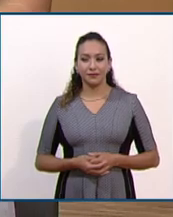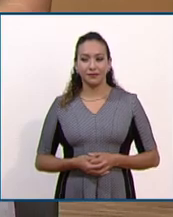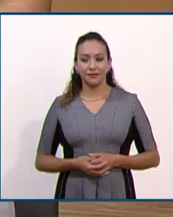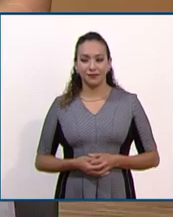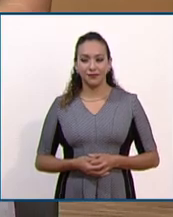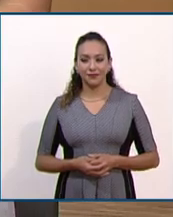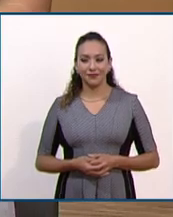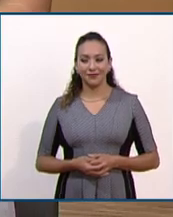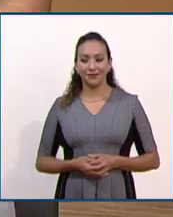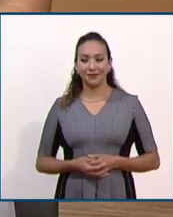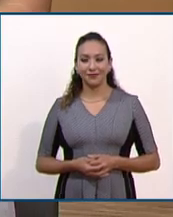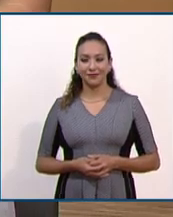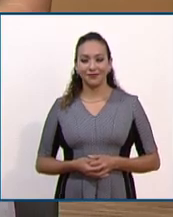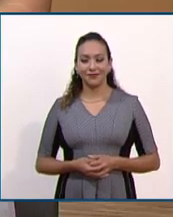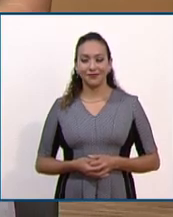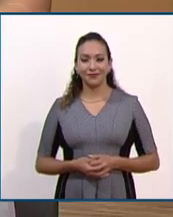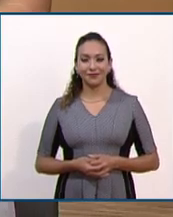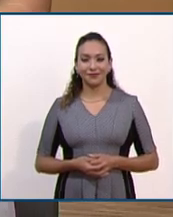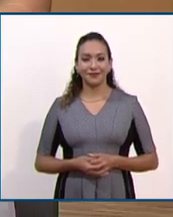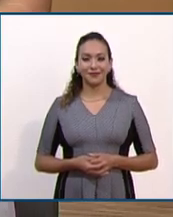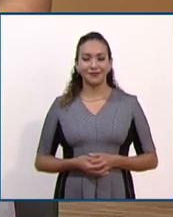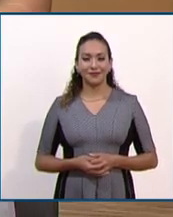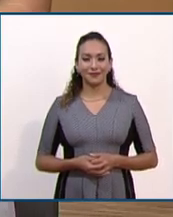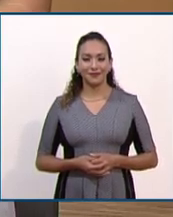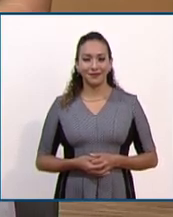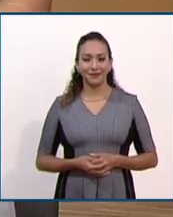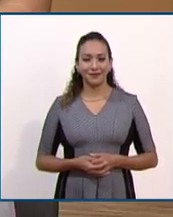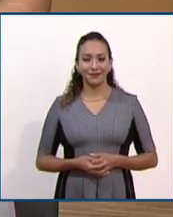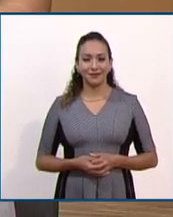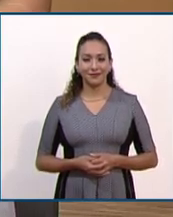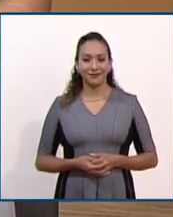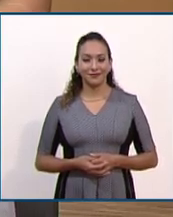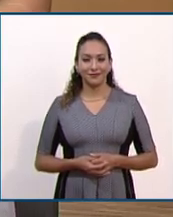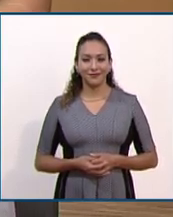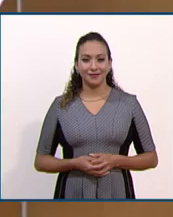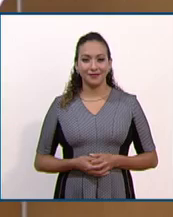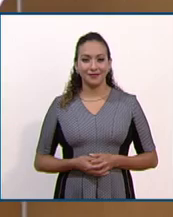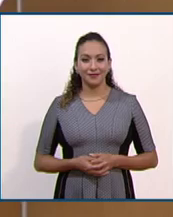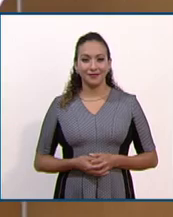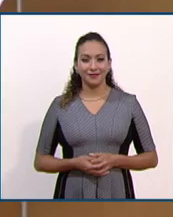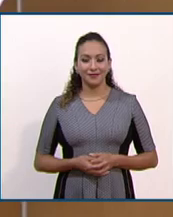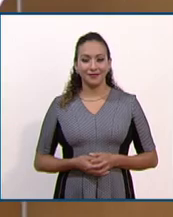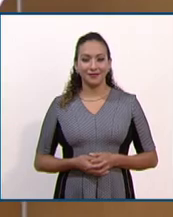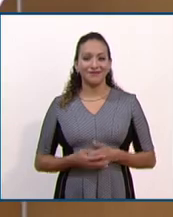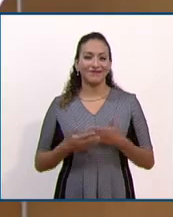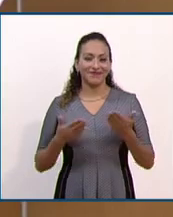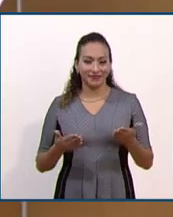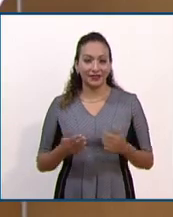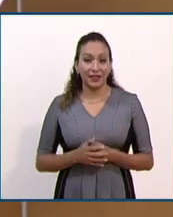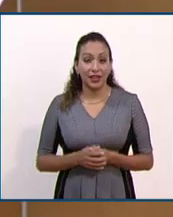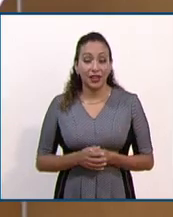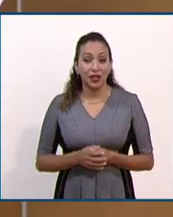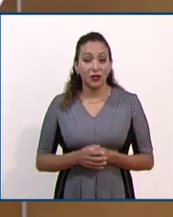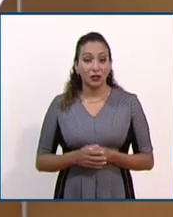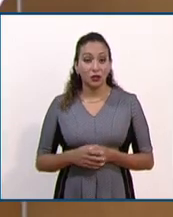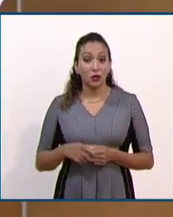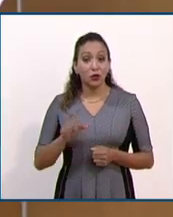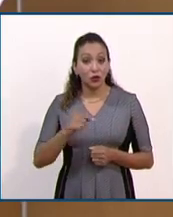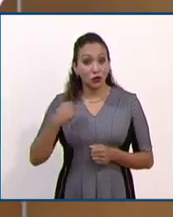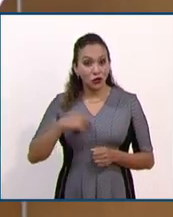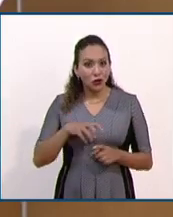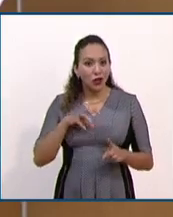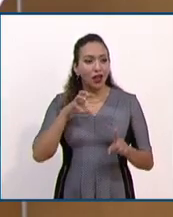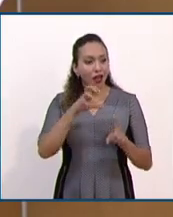cambios. Me siento muy bien, me siento muy contento, es como un logro mundial para mí. En la medida de que nosotros logremos de que